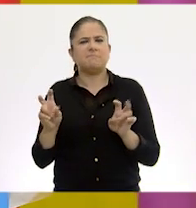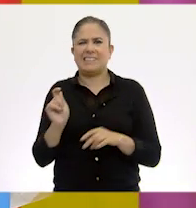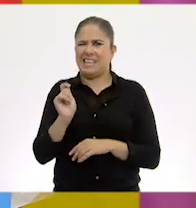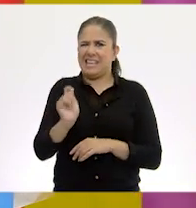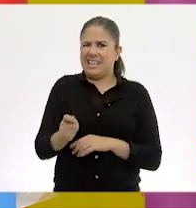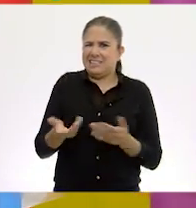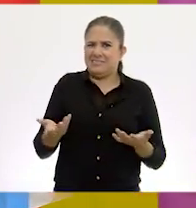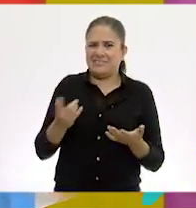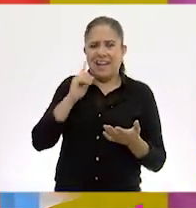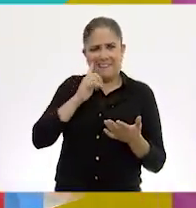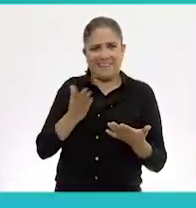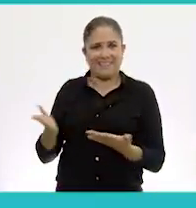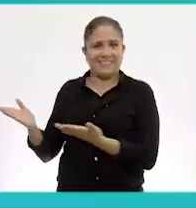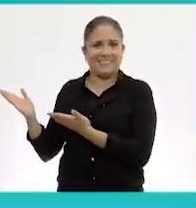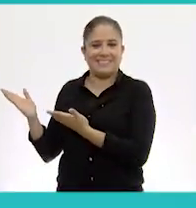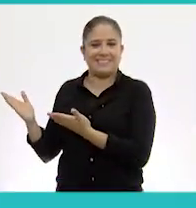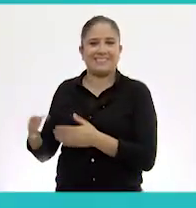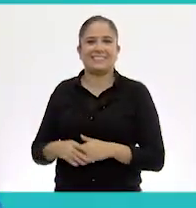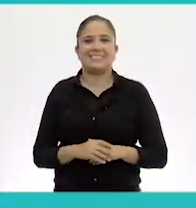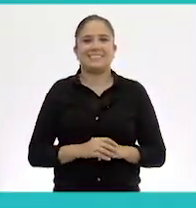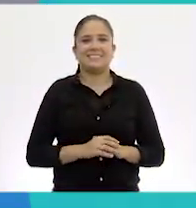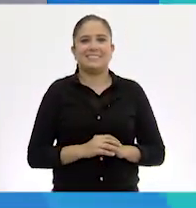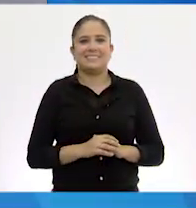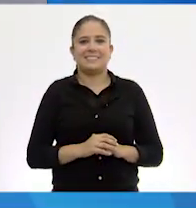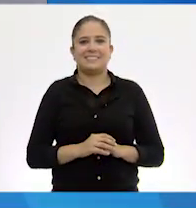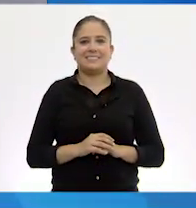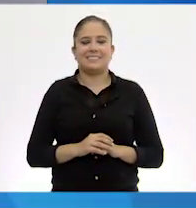será? ¿Por qué no vamos a verlo?